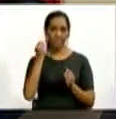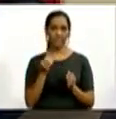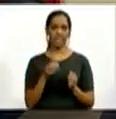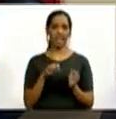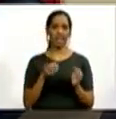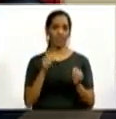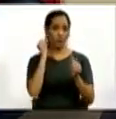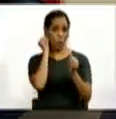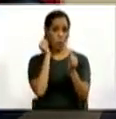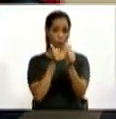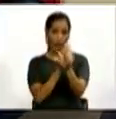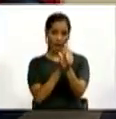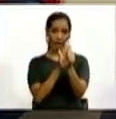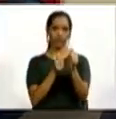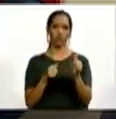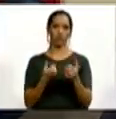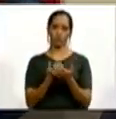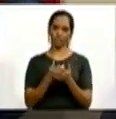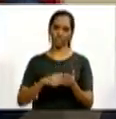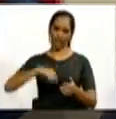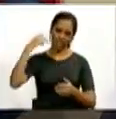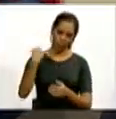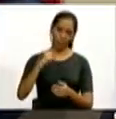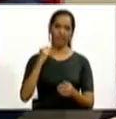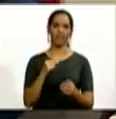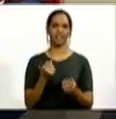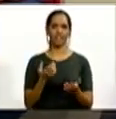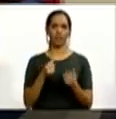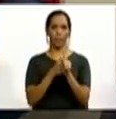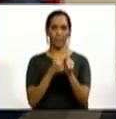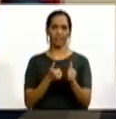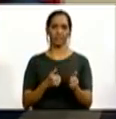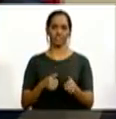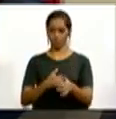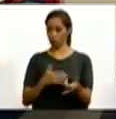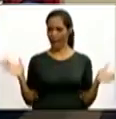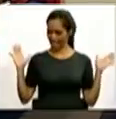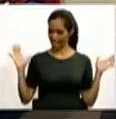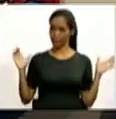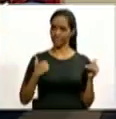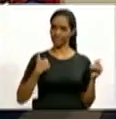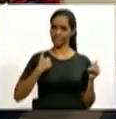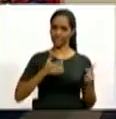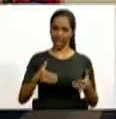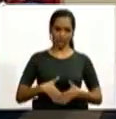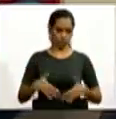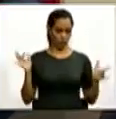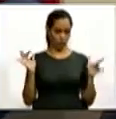mujer no se te iba a dar tu pela y te quedaste con la mujer hasta que la mujer te dijo, suéltame, ya me...